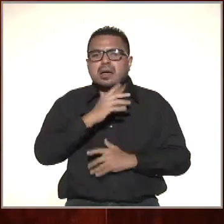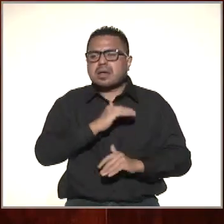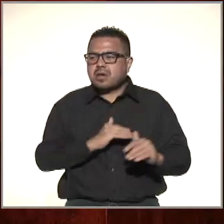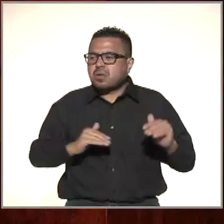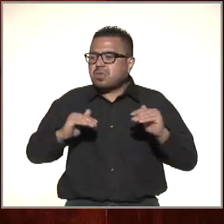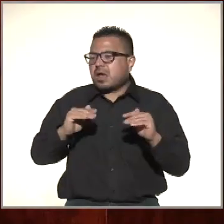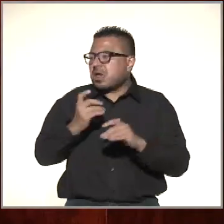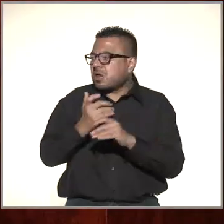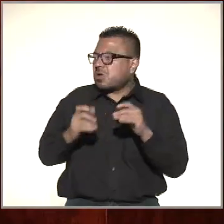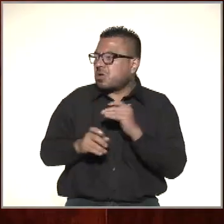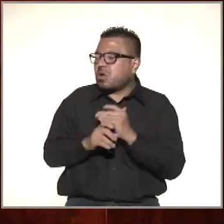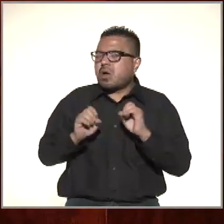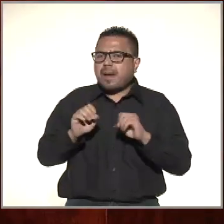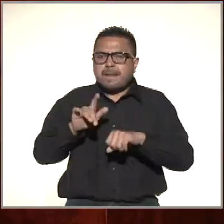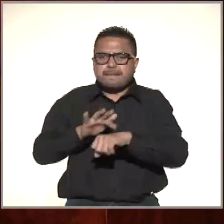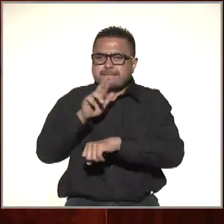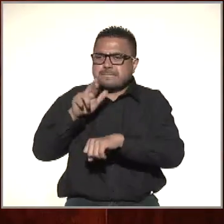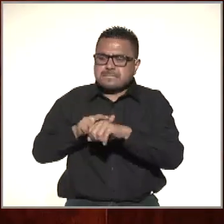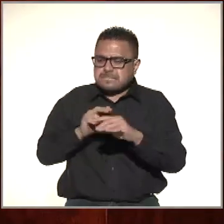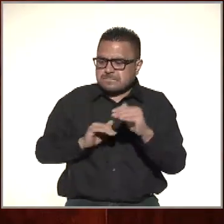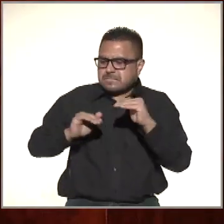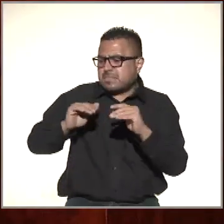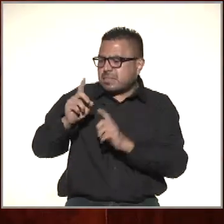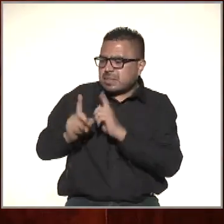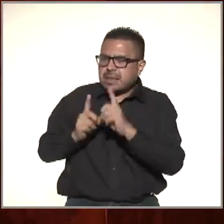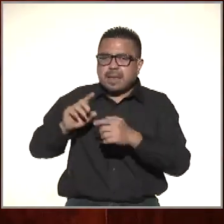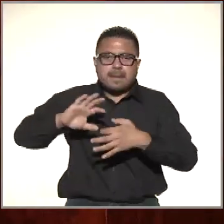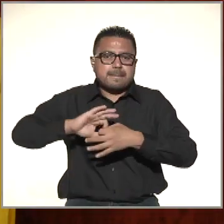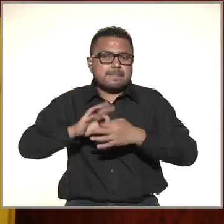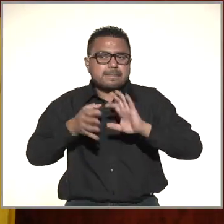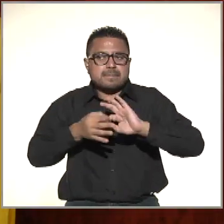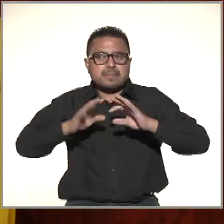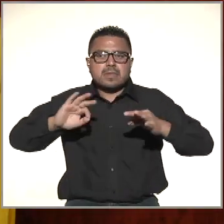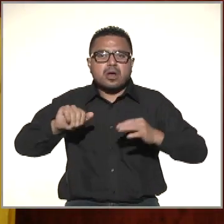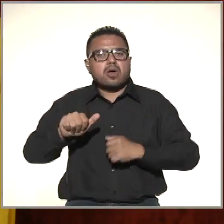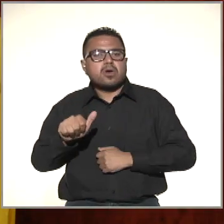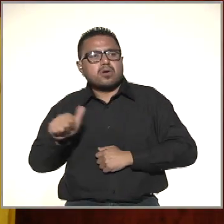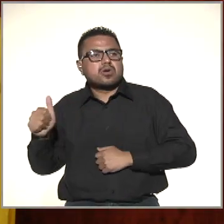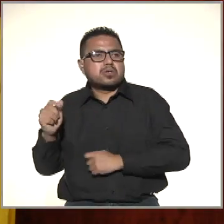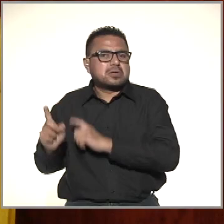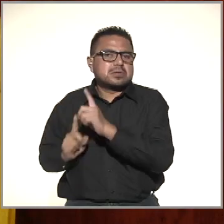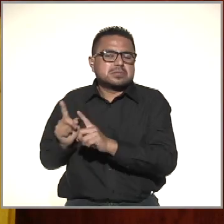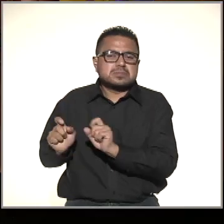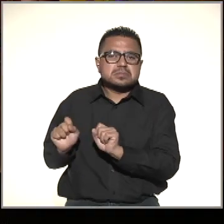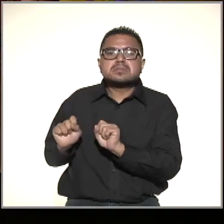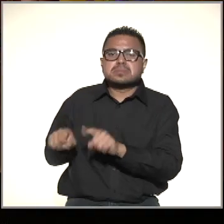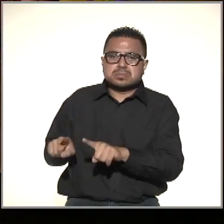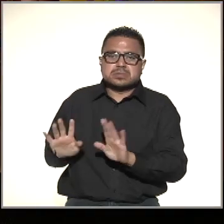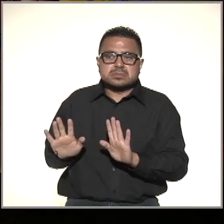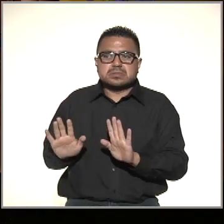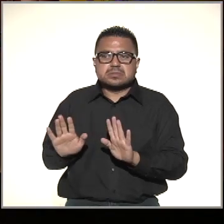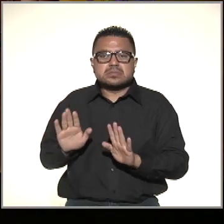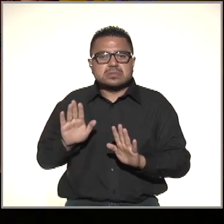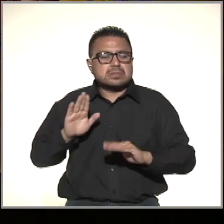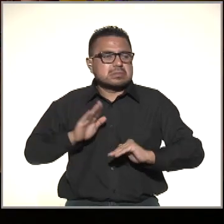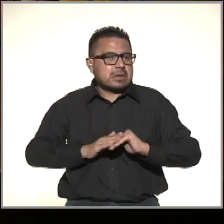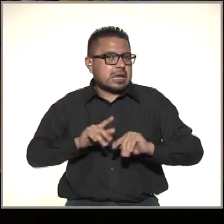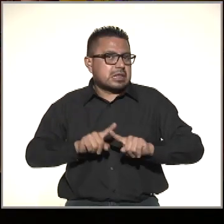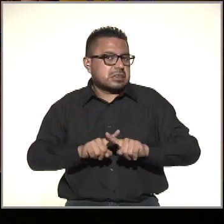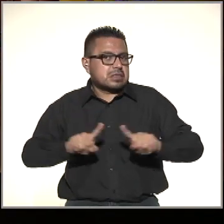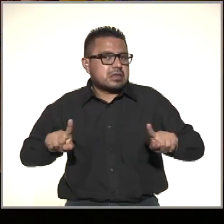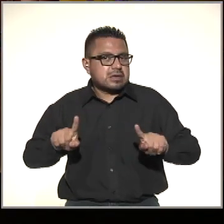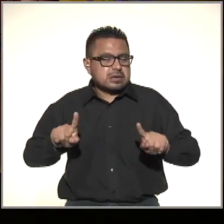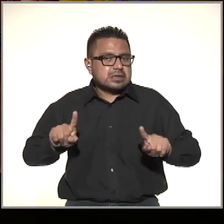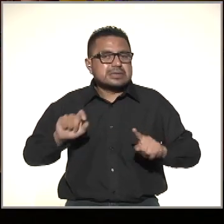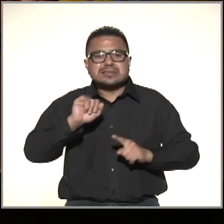de condiciones, o en la mayor igualdad si estás en el deporte paralímpico, que los otros atletas, ¿vale? Que es muy diferente,